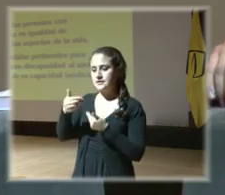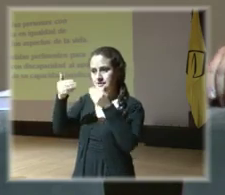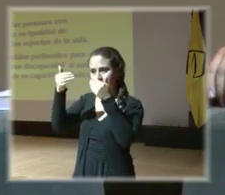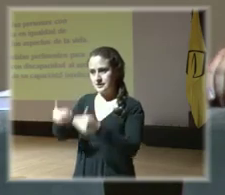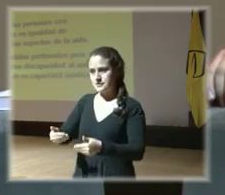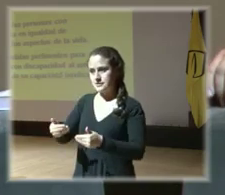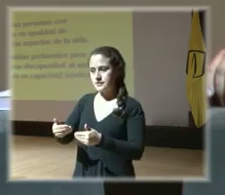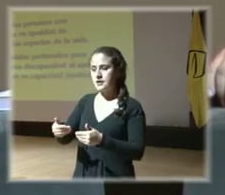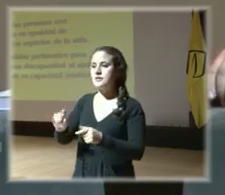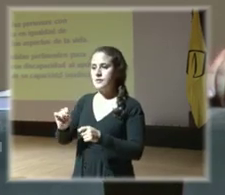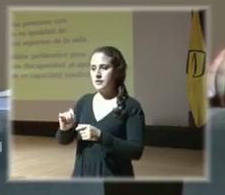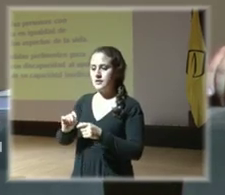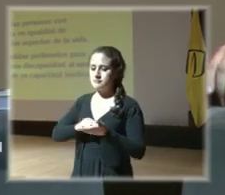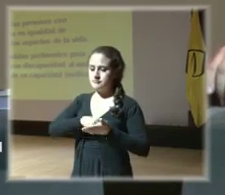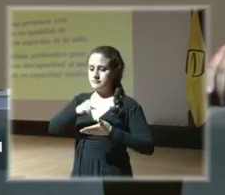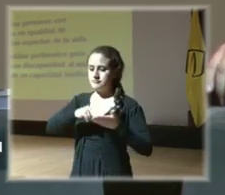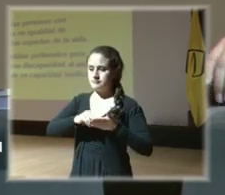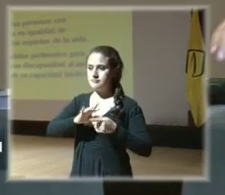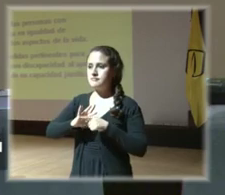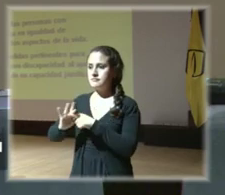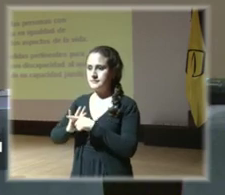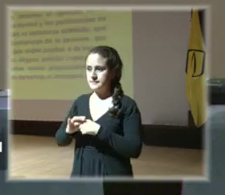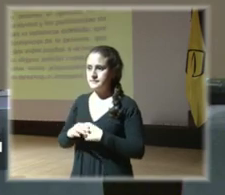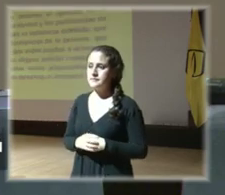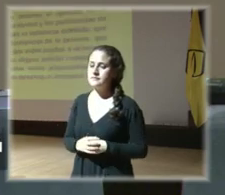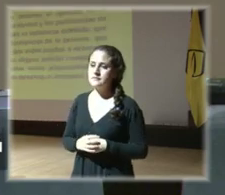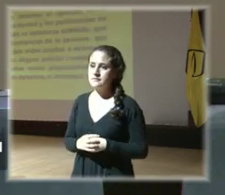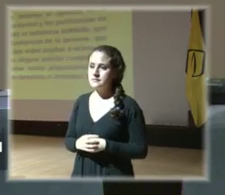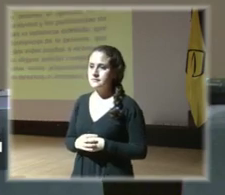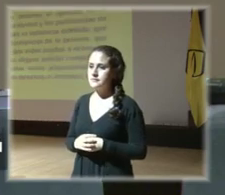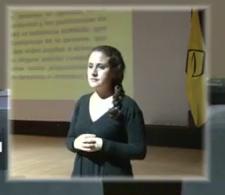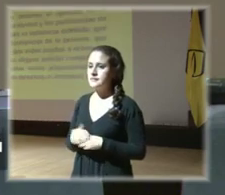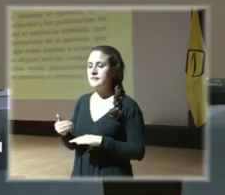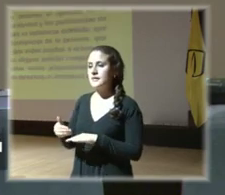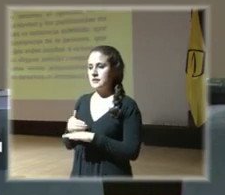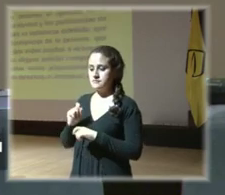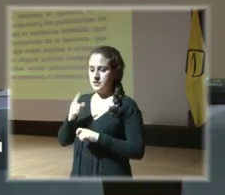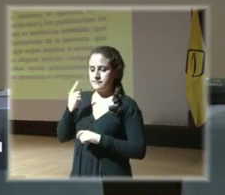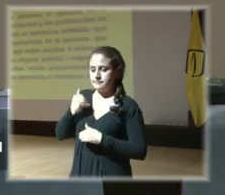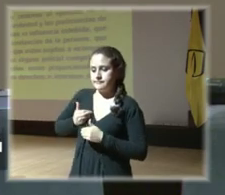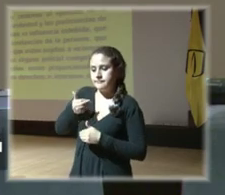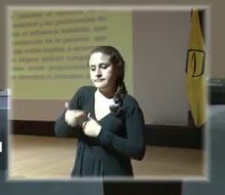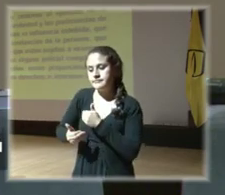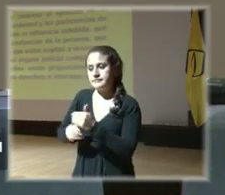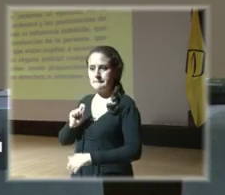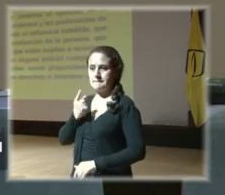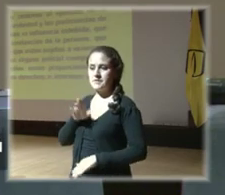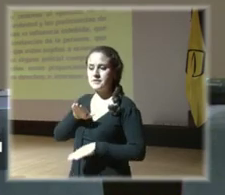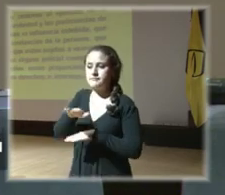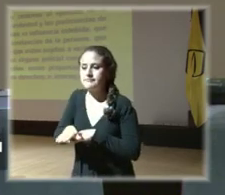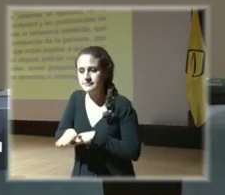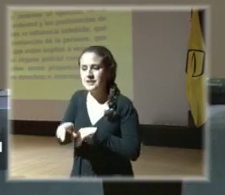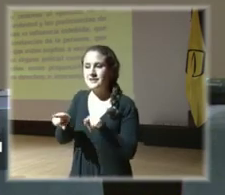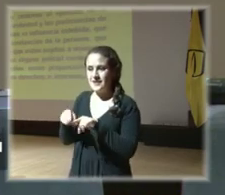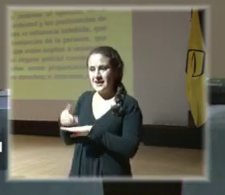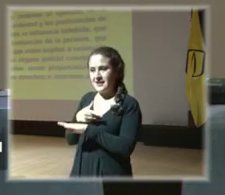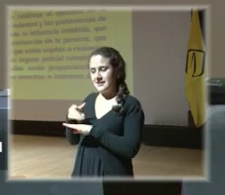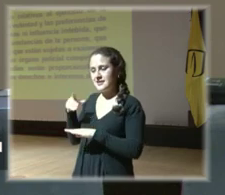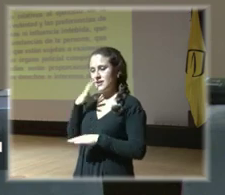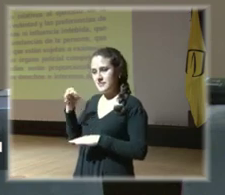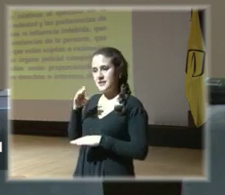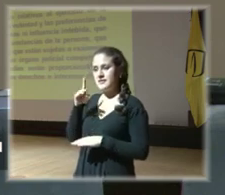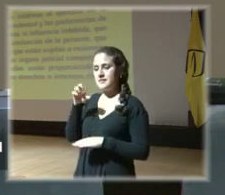implementa la Convención de Derechos de las Personas con Discapacidad. Y ese es un primer paso, porque como decía Agustina y Patricia, si bien los apoyos van a